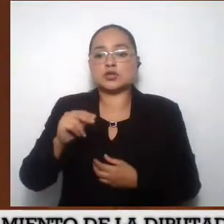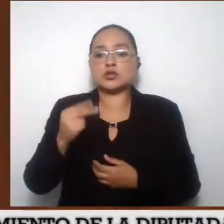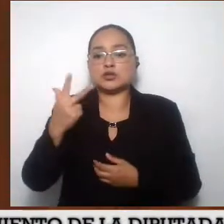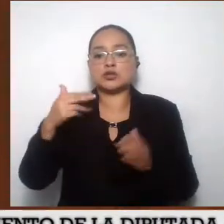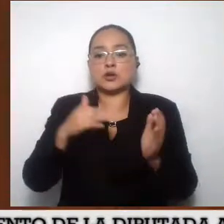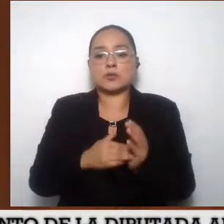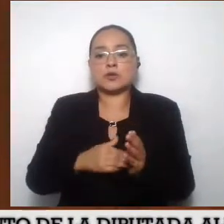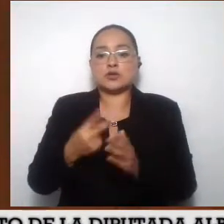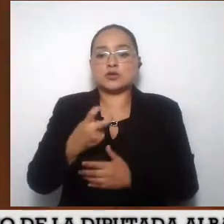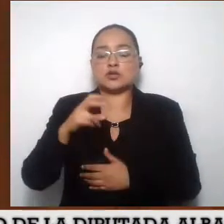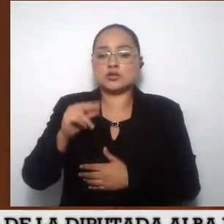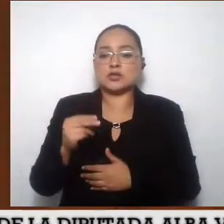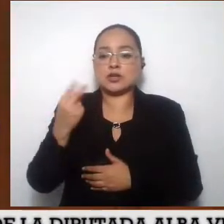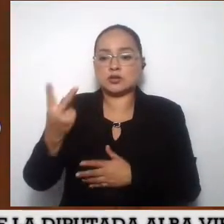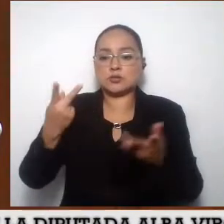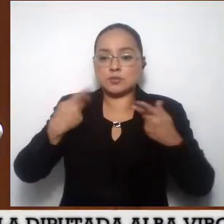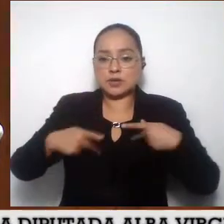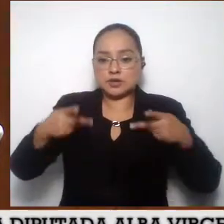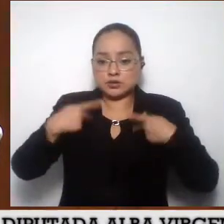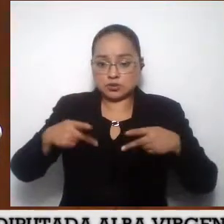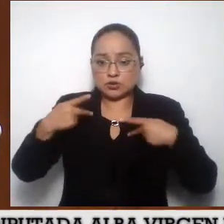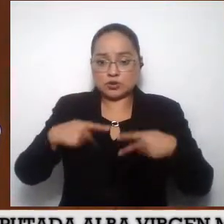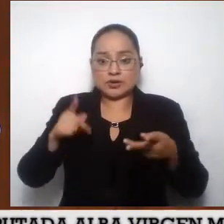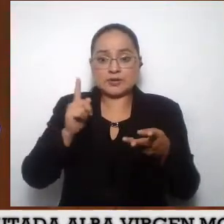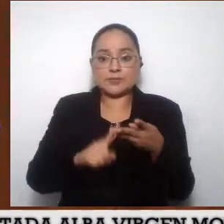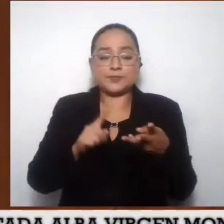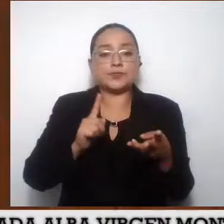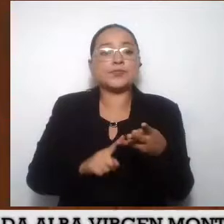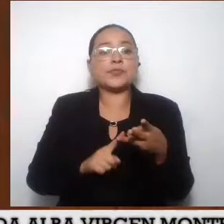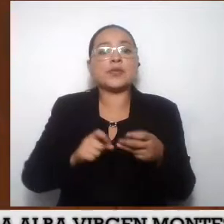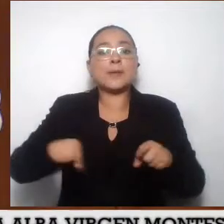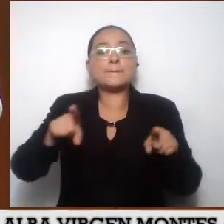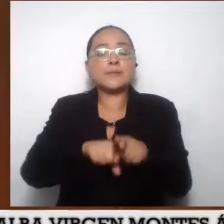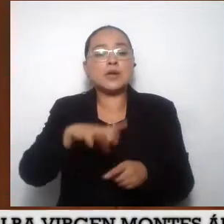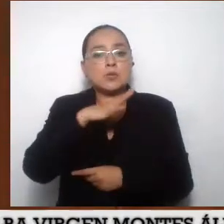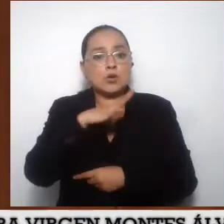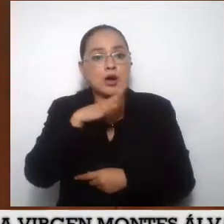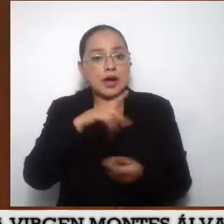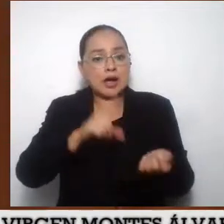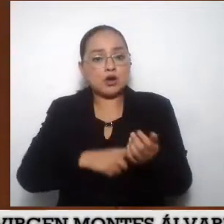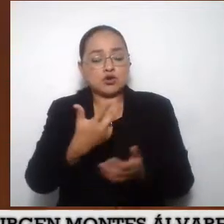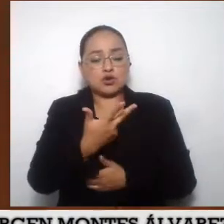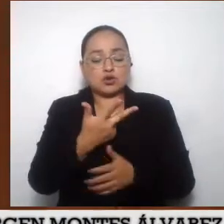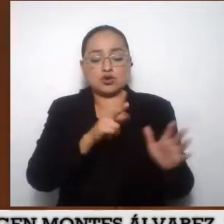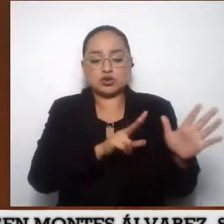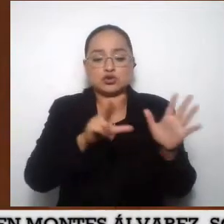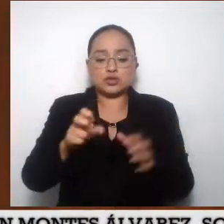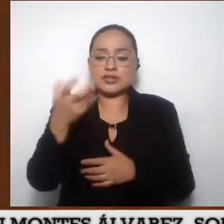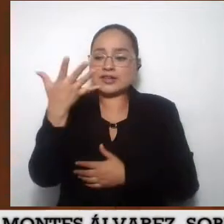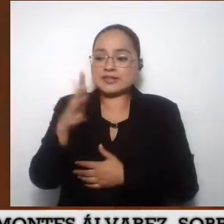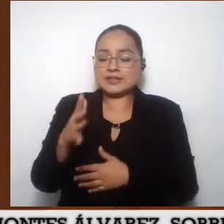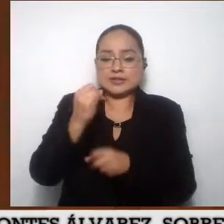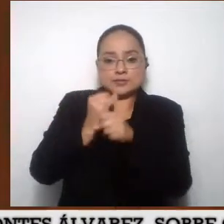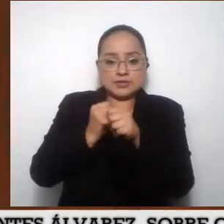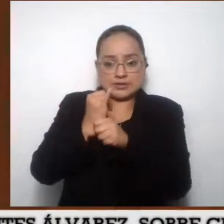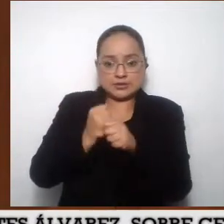88.282 habitantes y se llevaron a cabo 810 averiguaciones. En Angostura contaba con